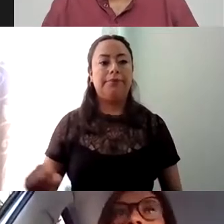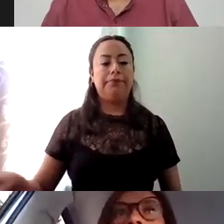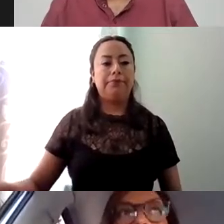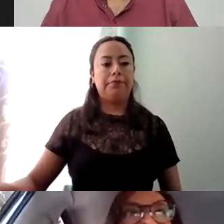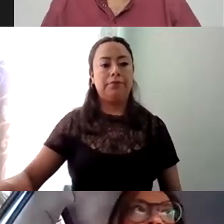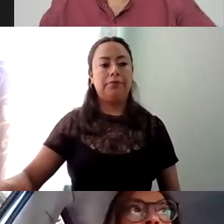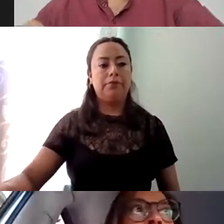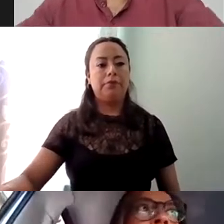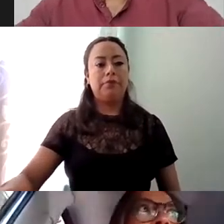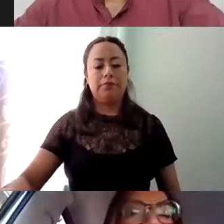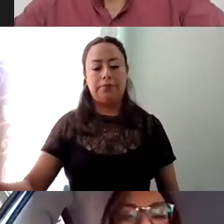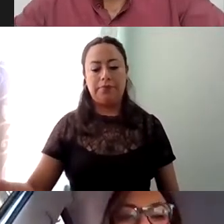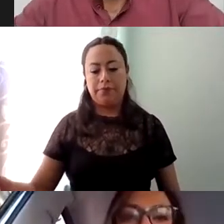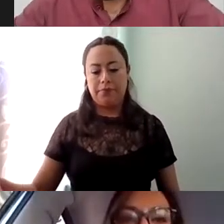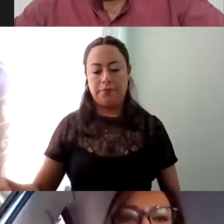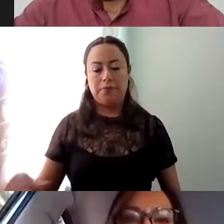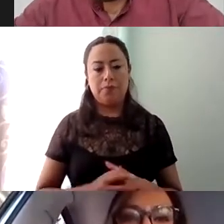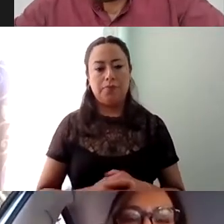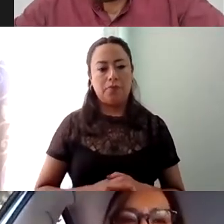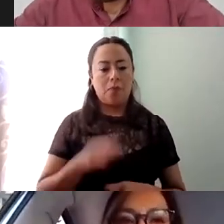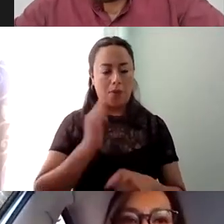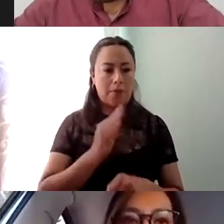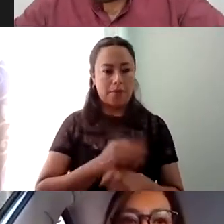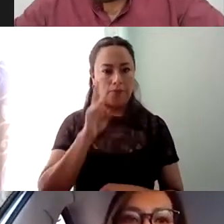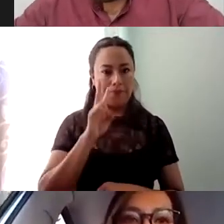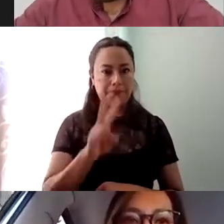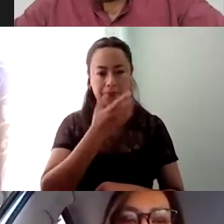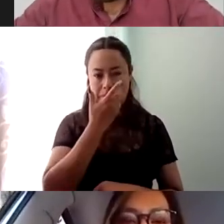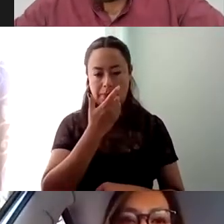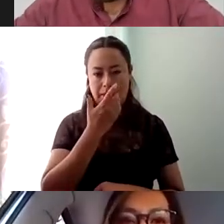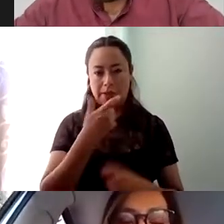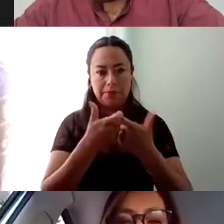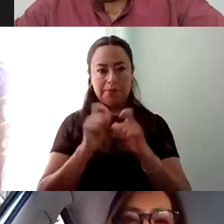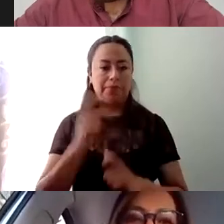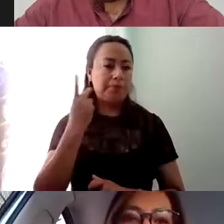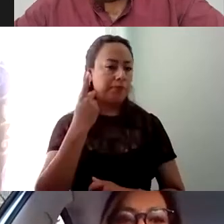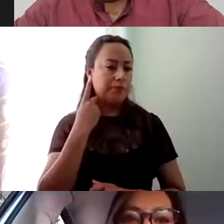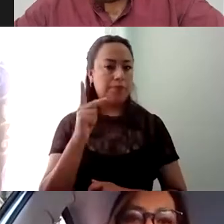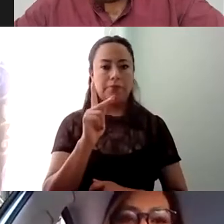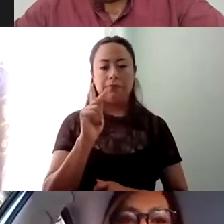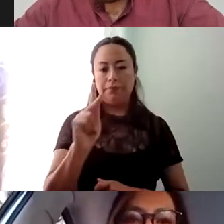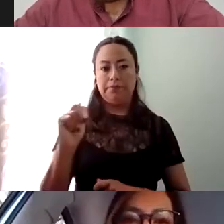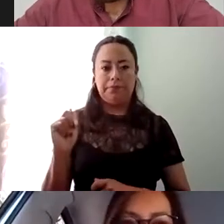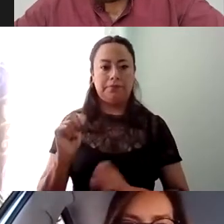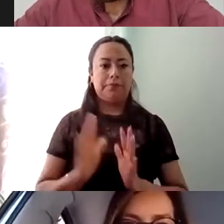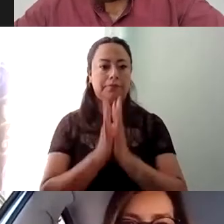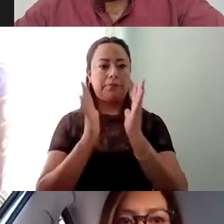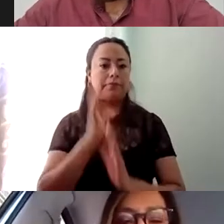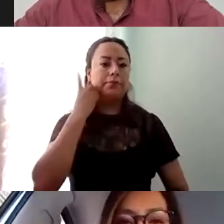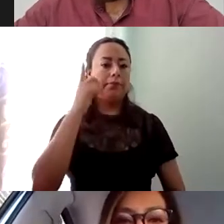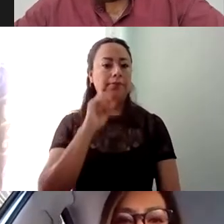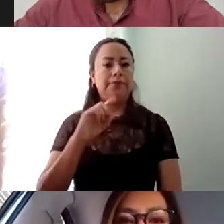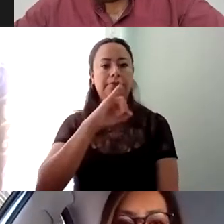Voy a mencionar por el partido parlamentario, por el grupo parlamentario del Partido del Trabajo, participará la diputada